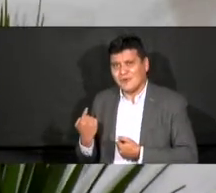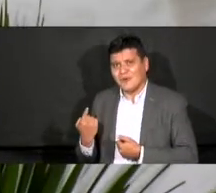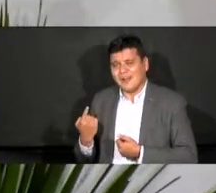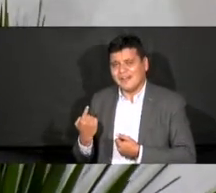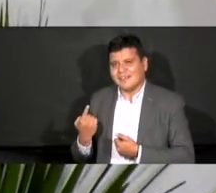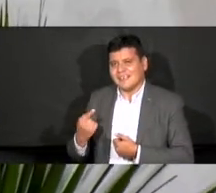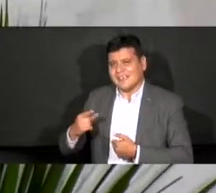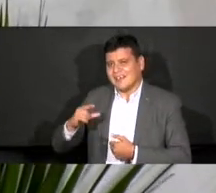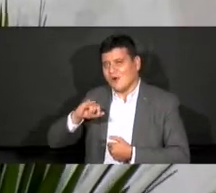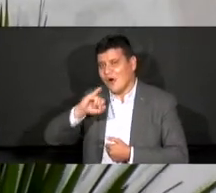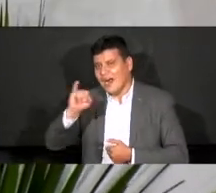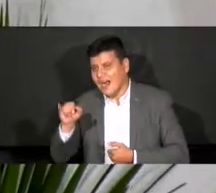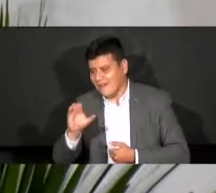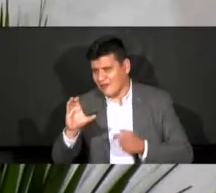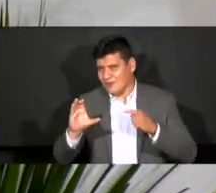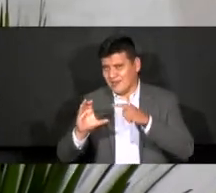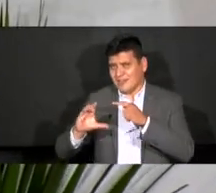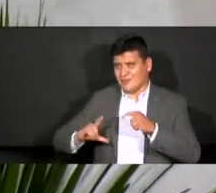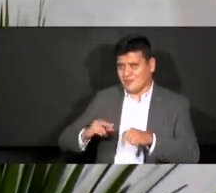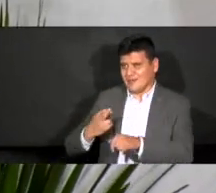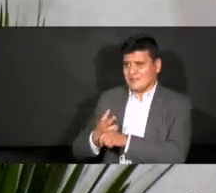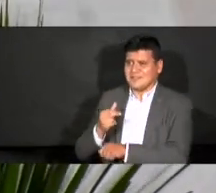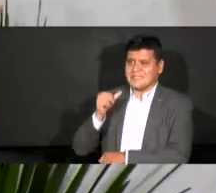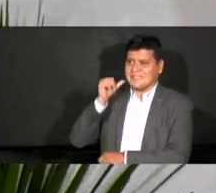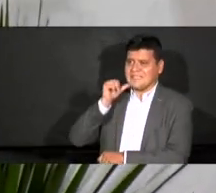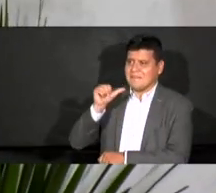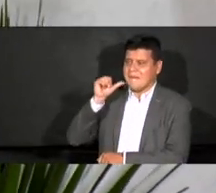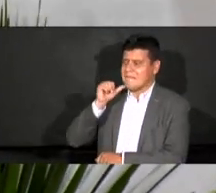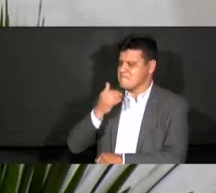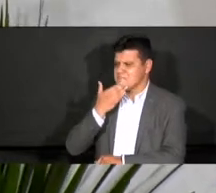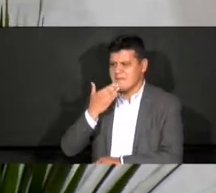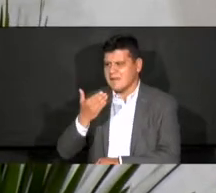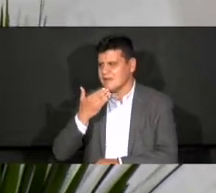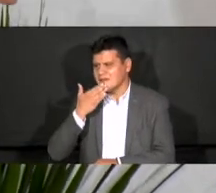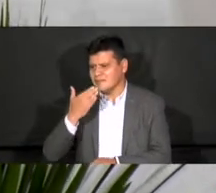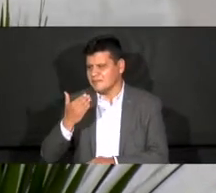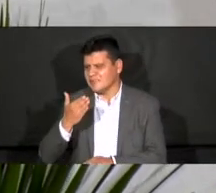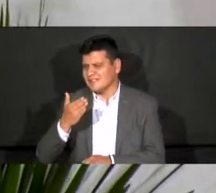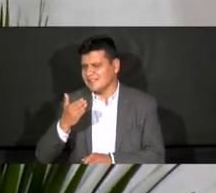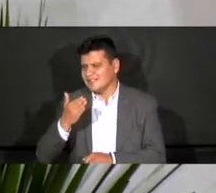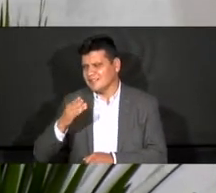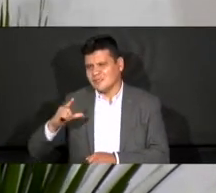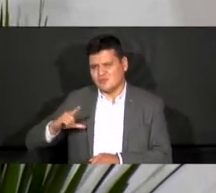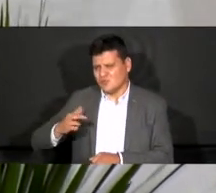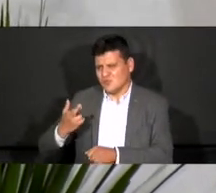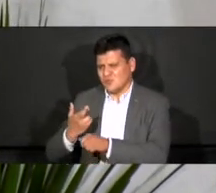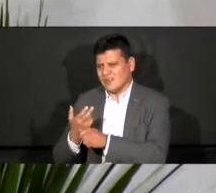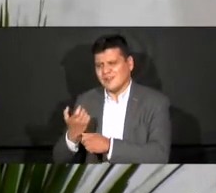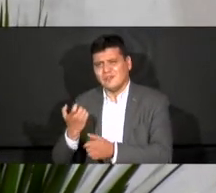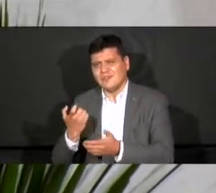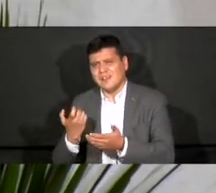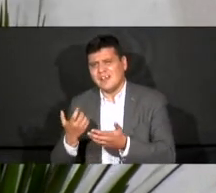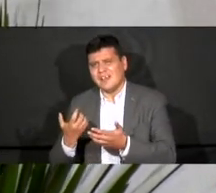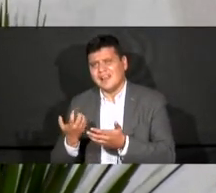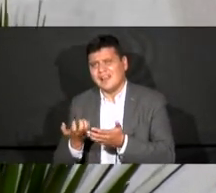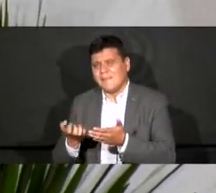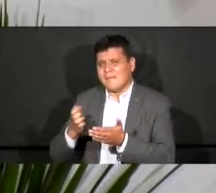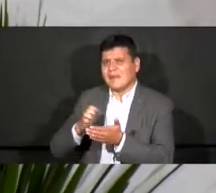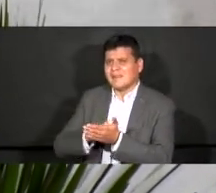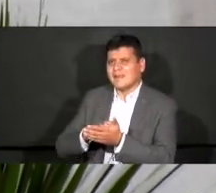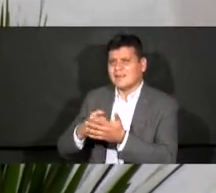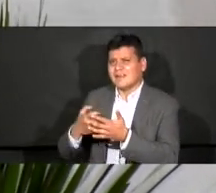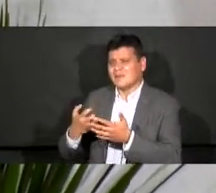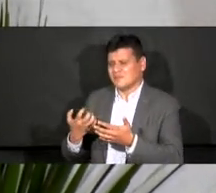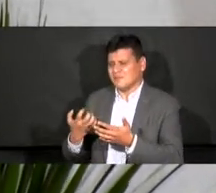deuda que nos habían heredado, cuando realmente el gobierno sobrevivía de deuda como si una familia solventara sus